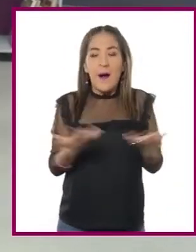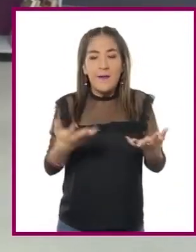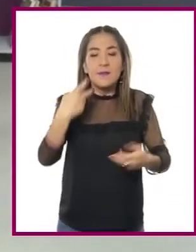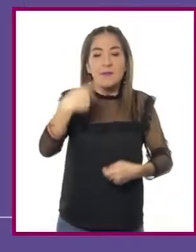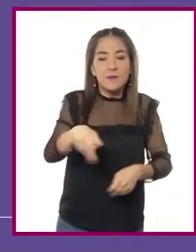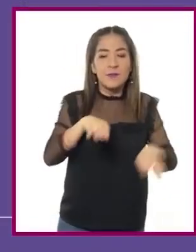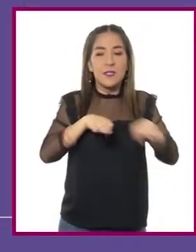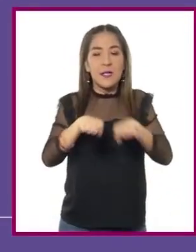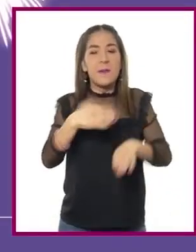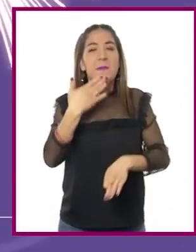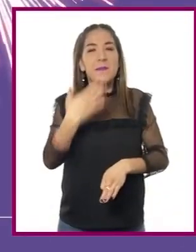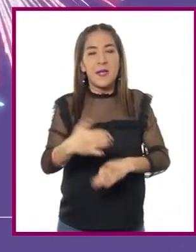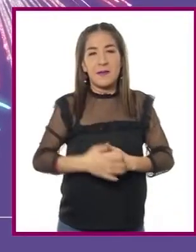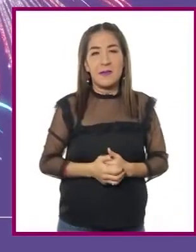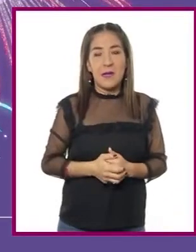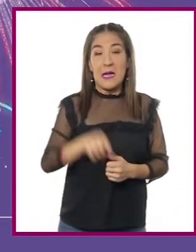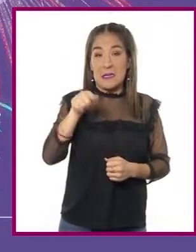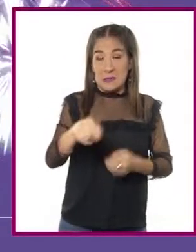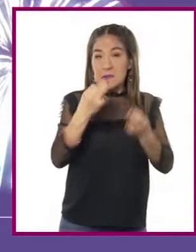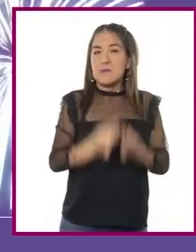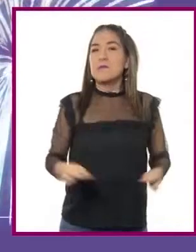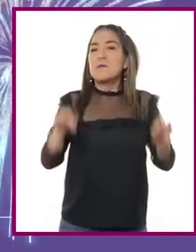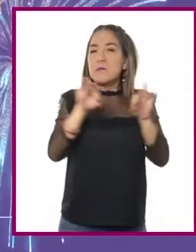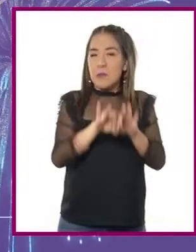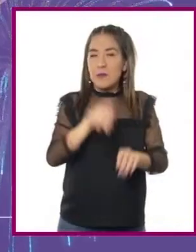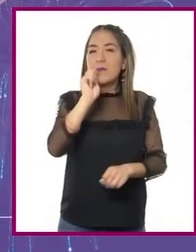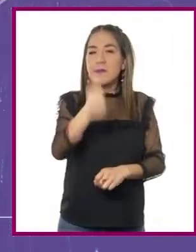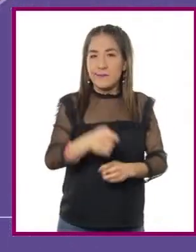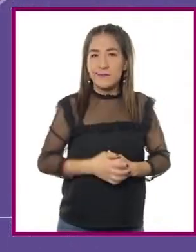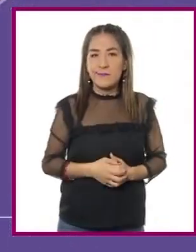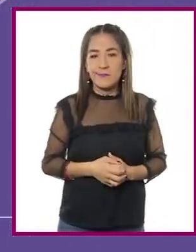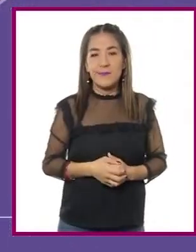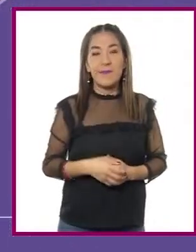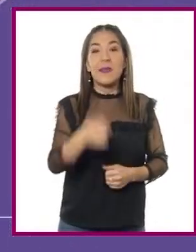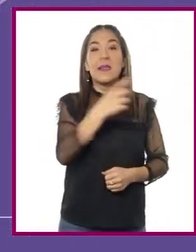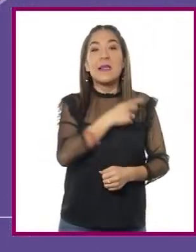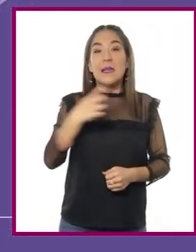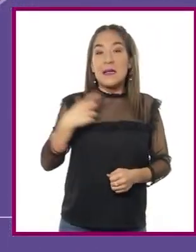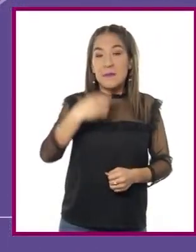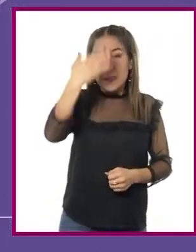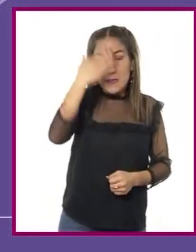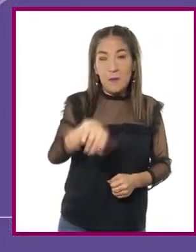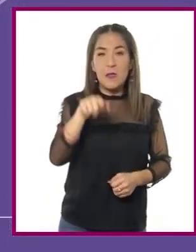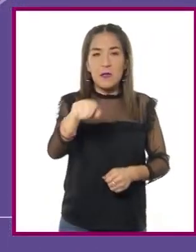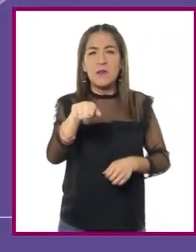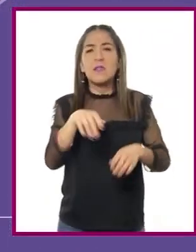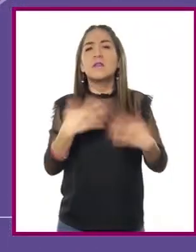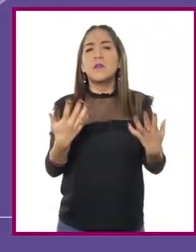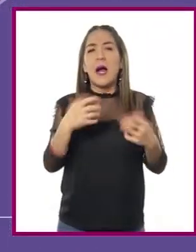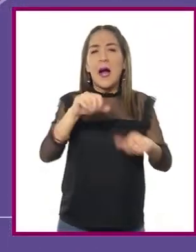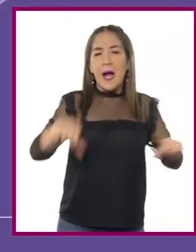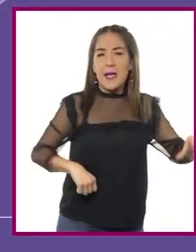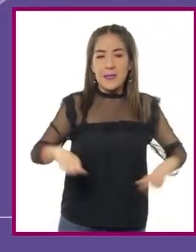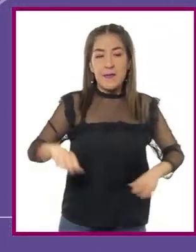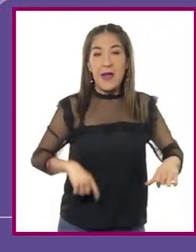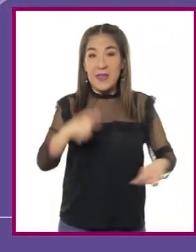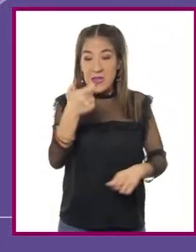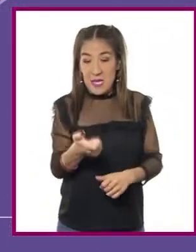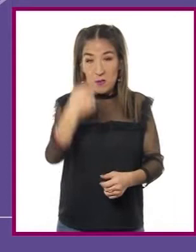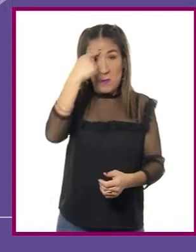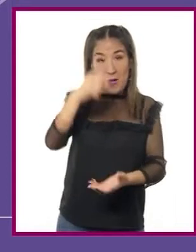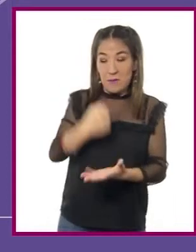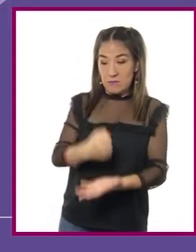su trabajo? Algo muy importante es saber que los recursos públicos que se usan para